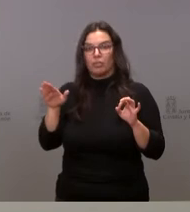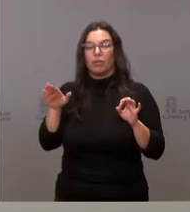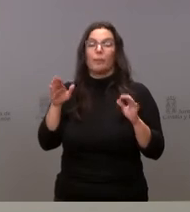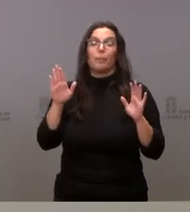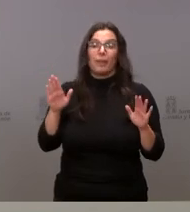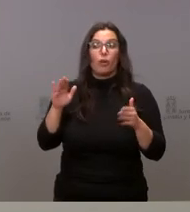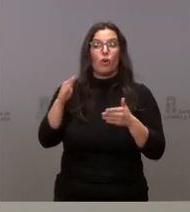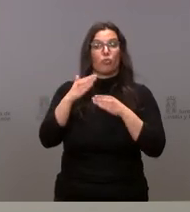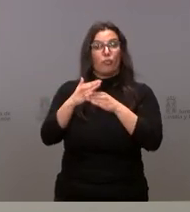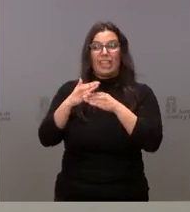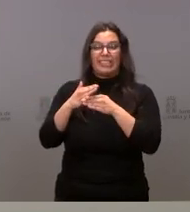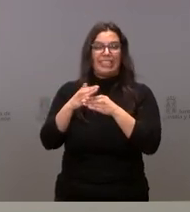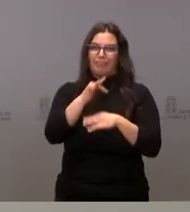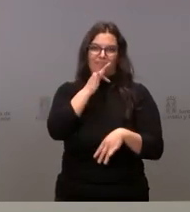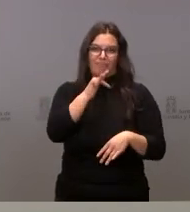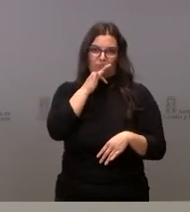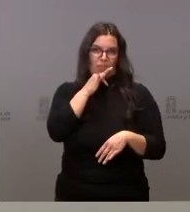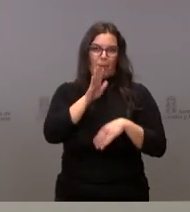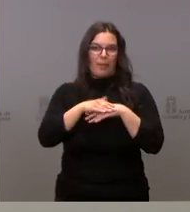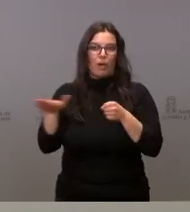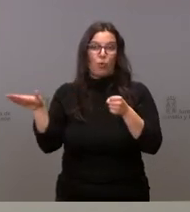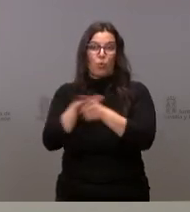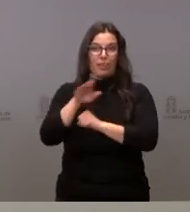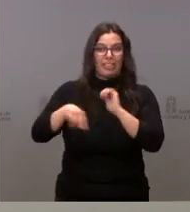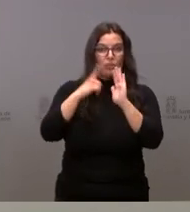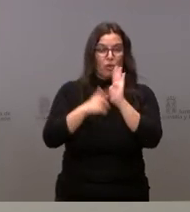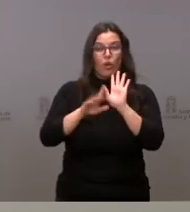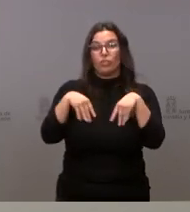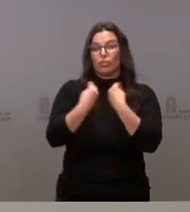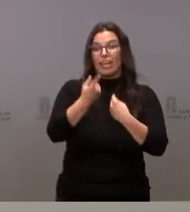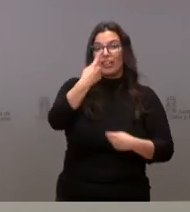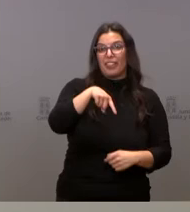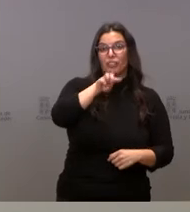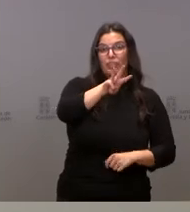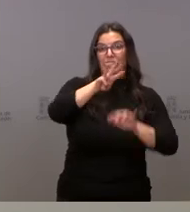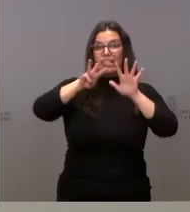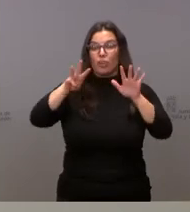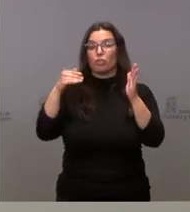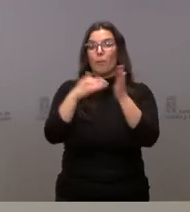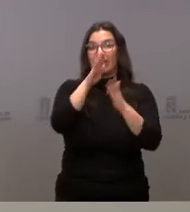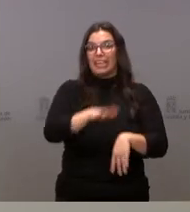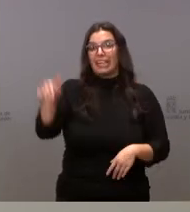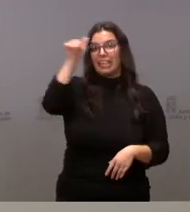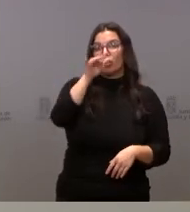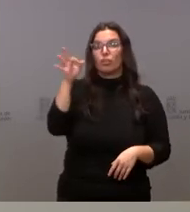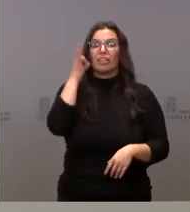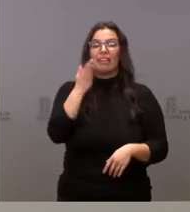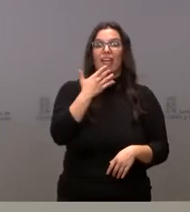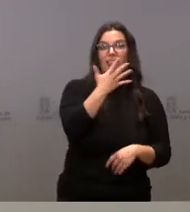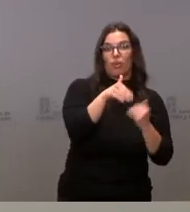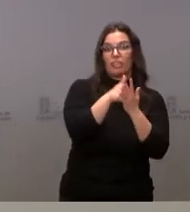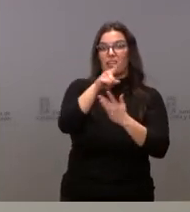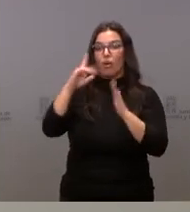el número suficiente de dosis para que toda la franja de edad de 138 mil niños y niñas de castilla y león entre 5 y 11 años